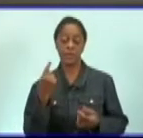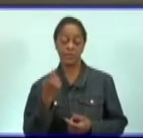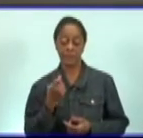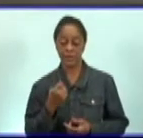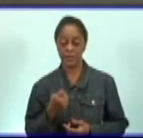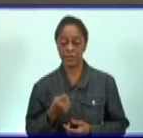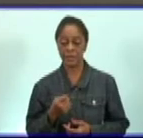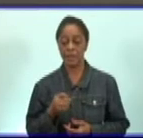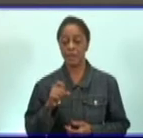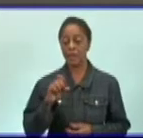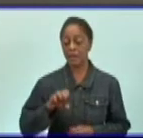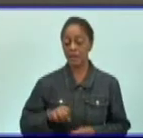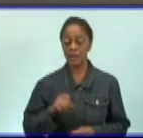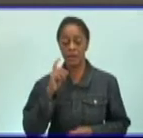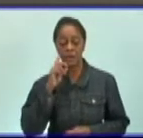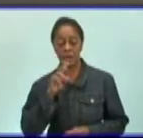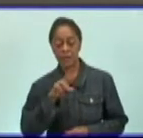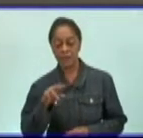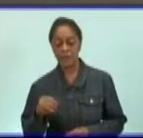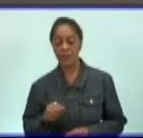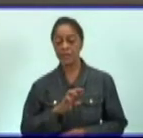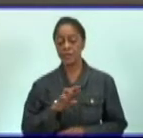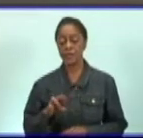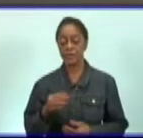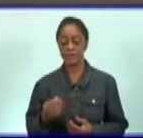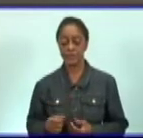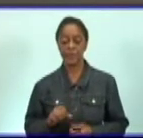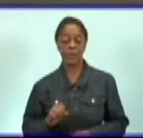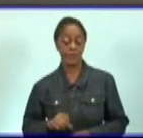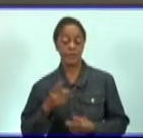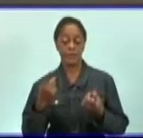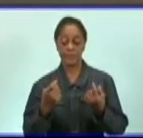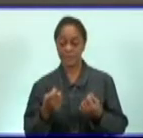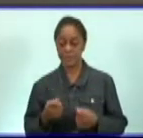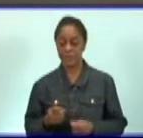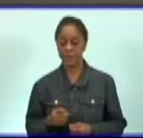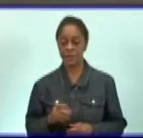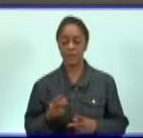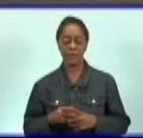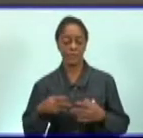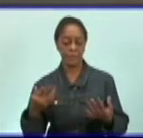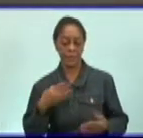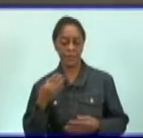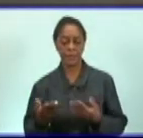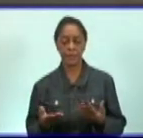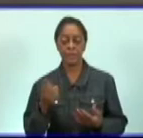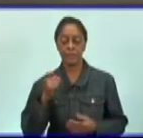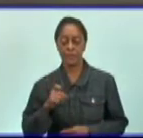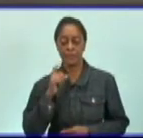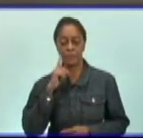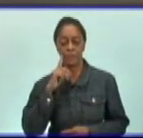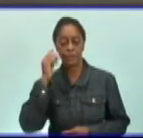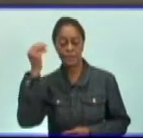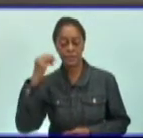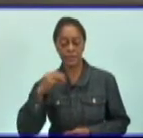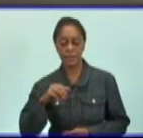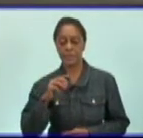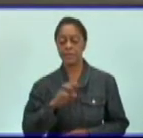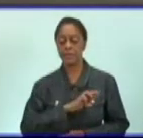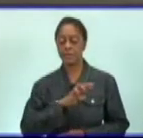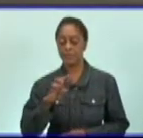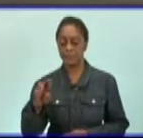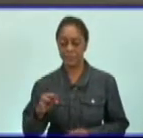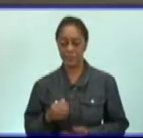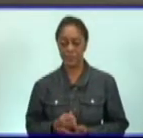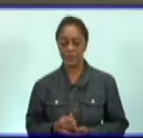el control. El control es necesario para poder comprobar si el